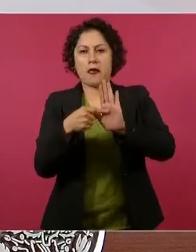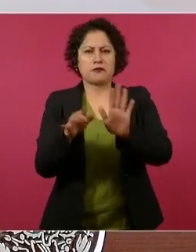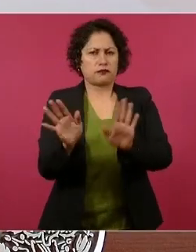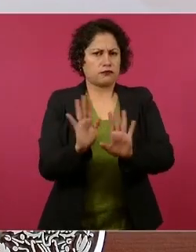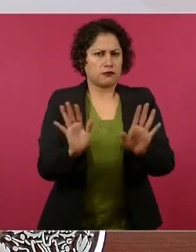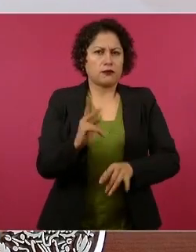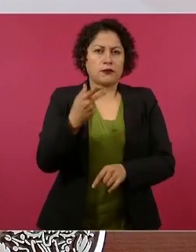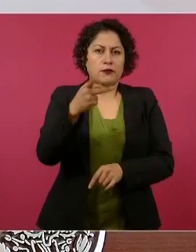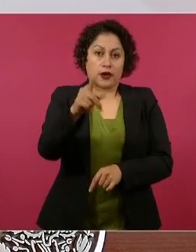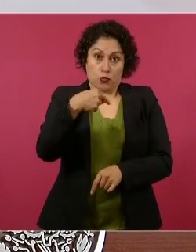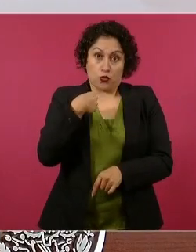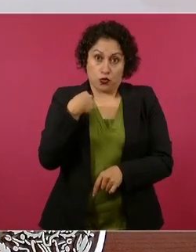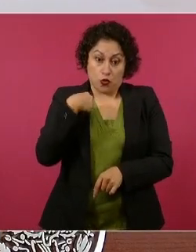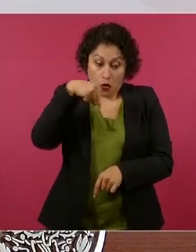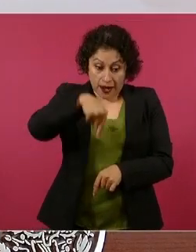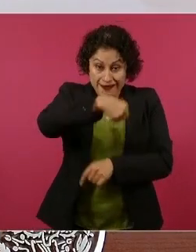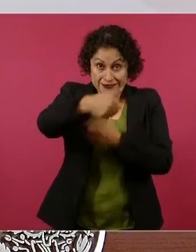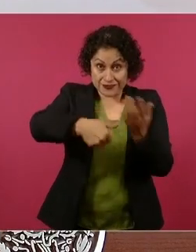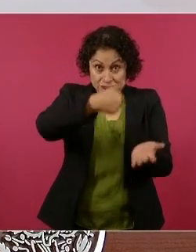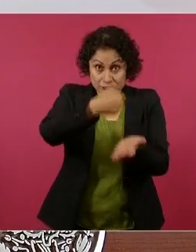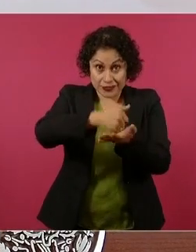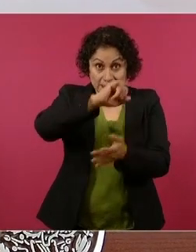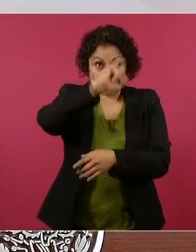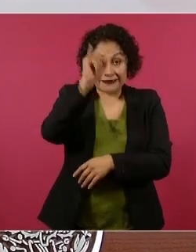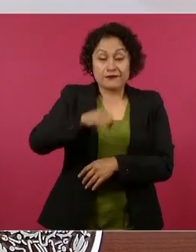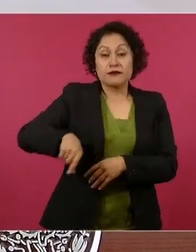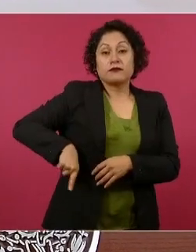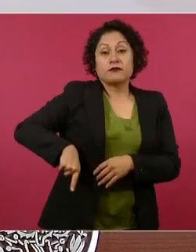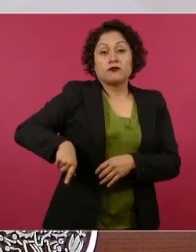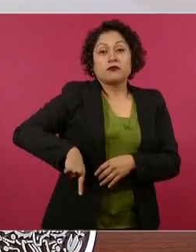en la ciudad, vivienda para la gente pobre,